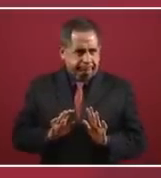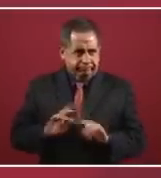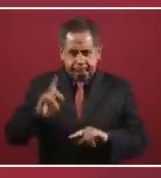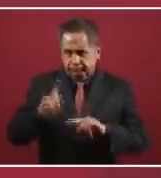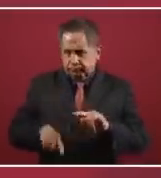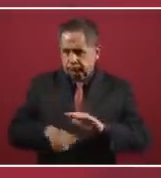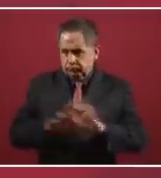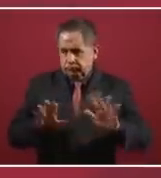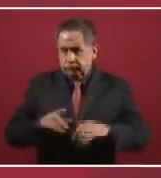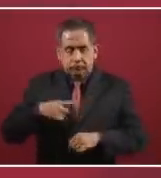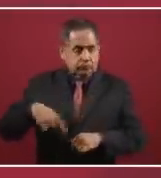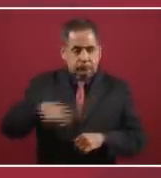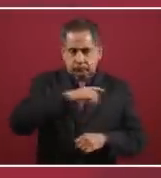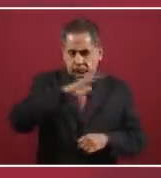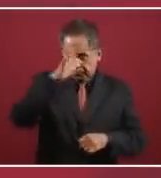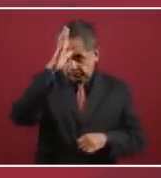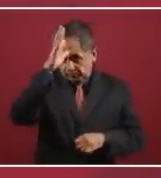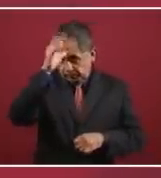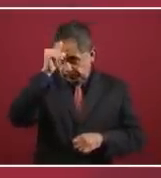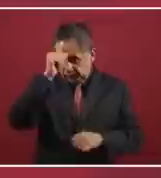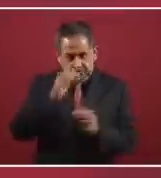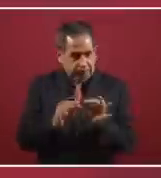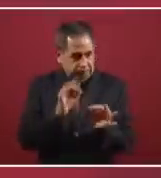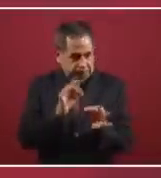se llega a un acuerdo